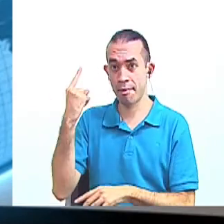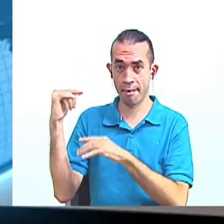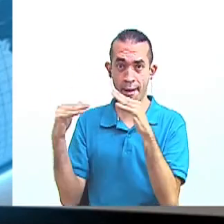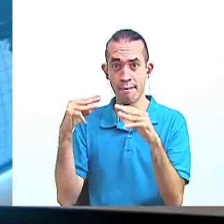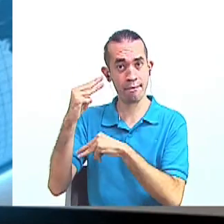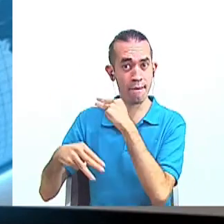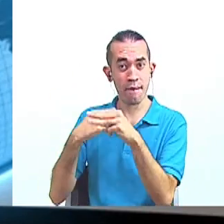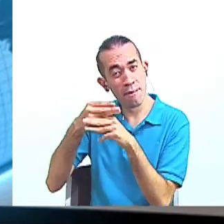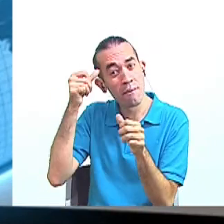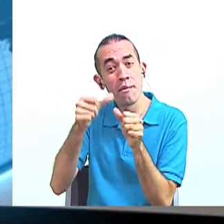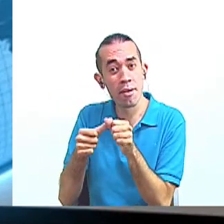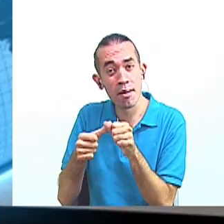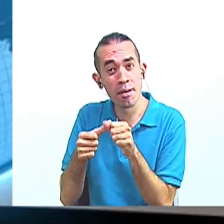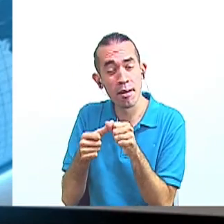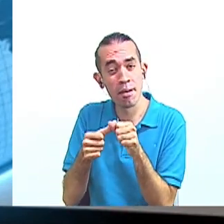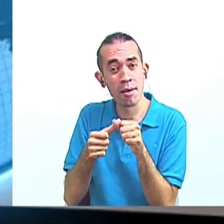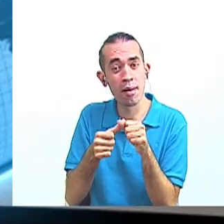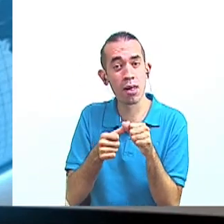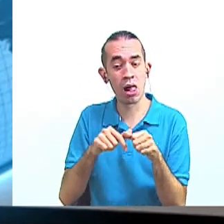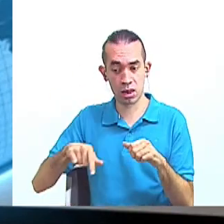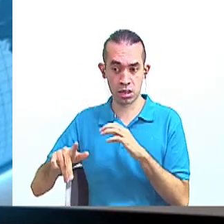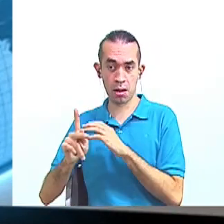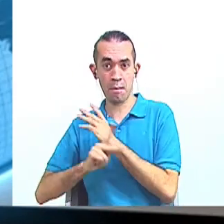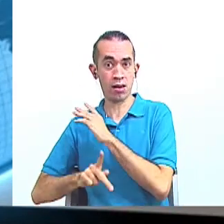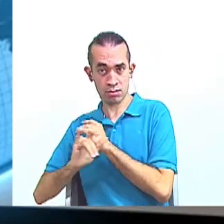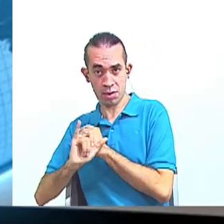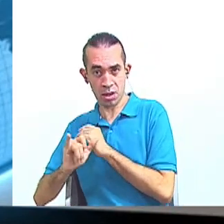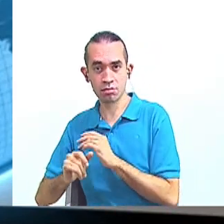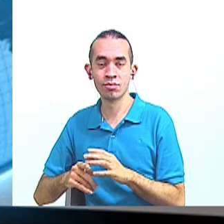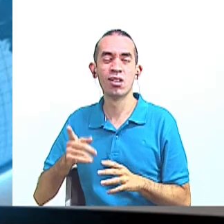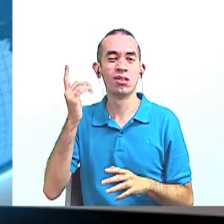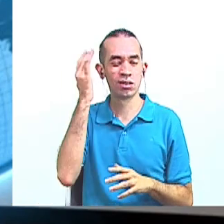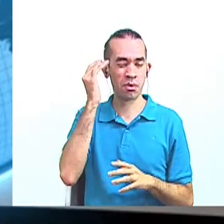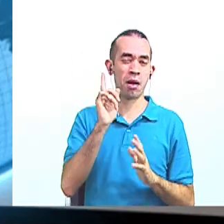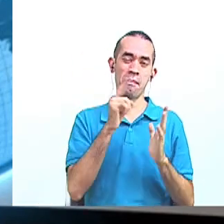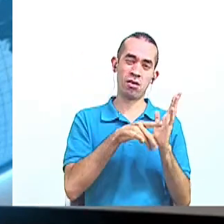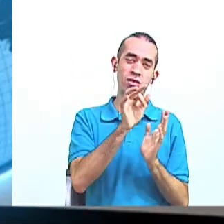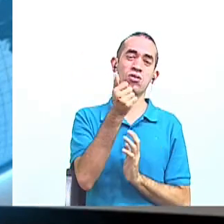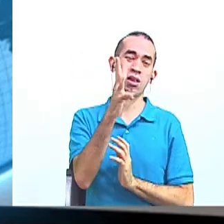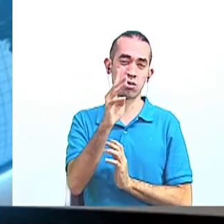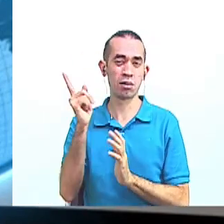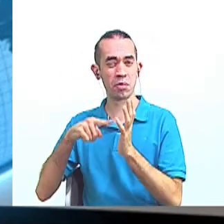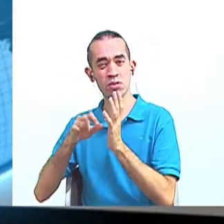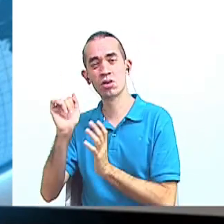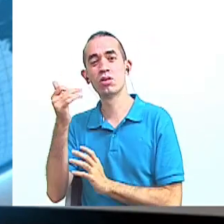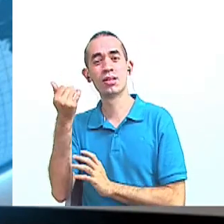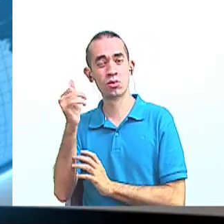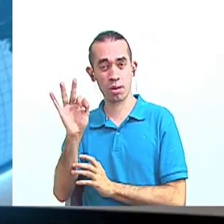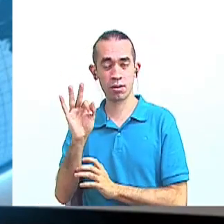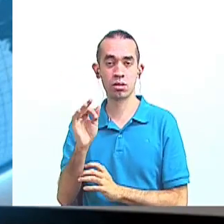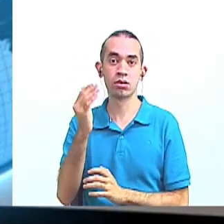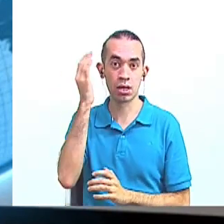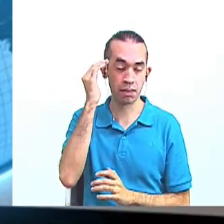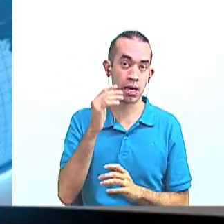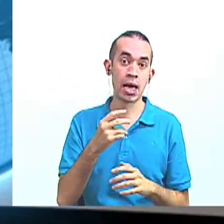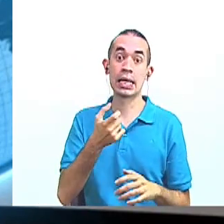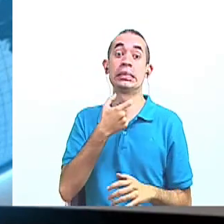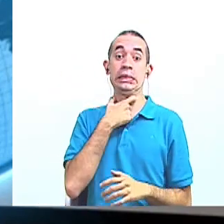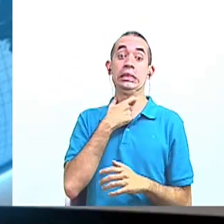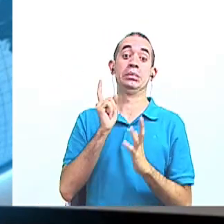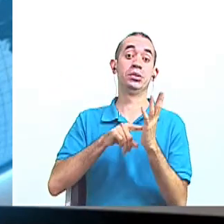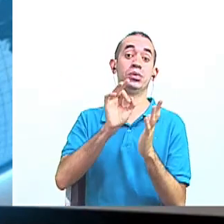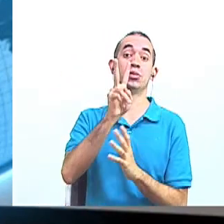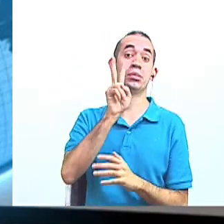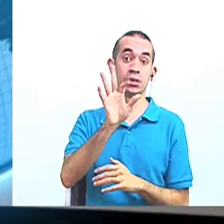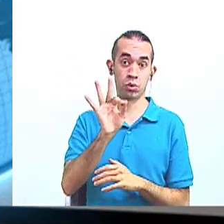¿Lo recuerdan? ¿Sí lo recuerdan? 1914 a 1919. Bueno, la crisis de 1929 golpea a los sectores más